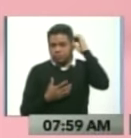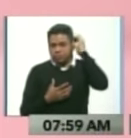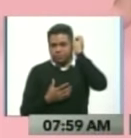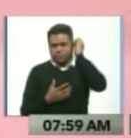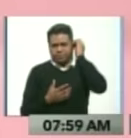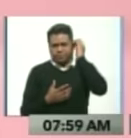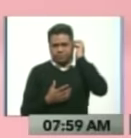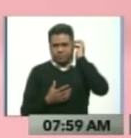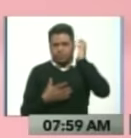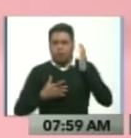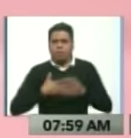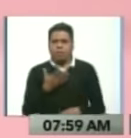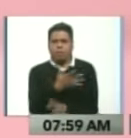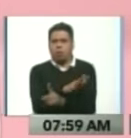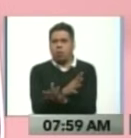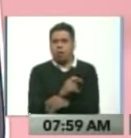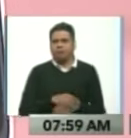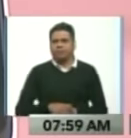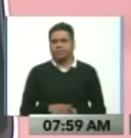Y sale un pensamiento de